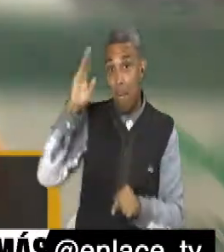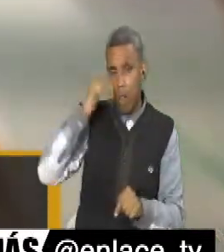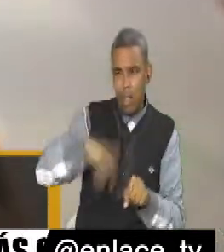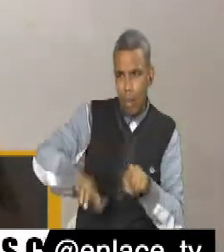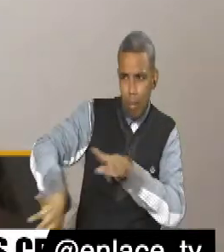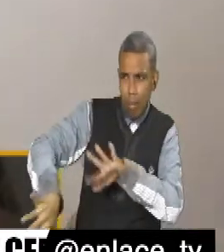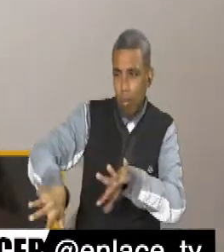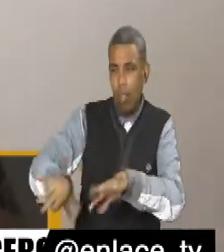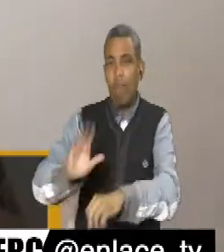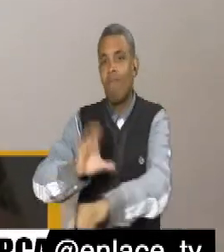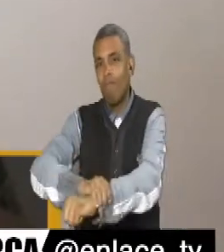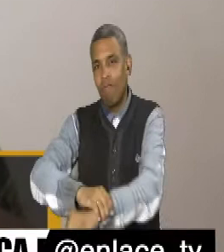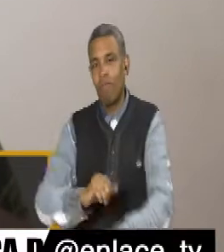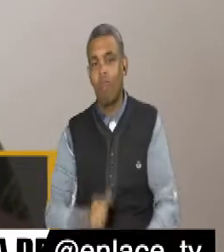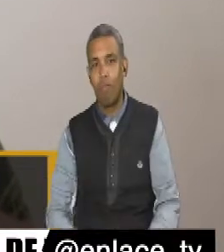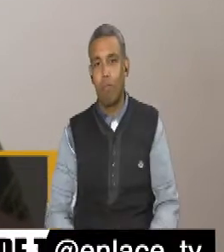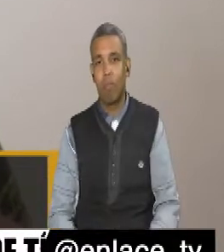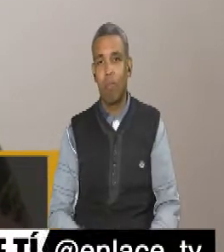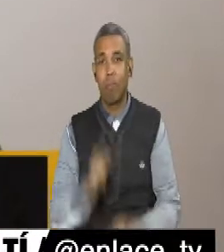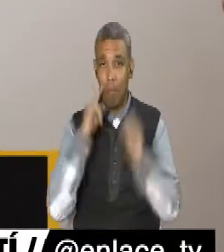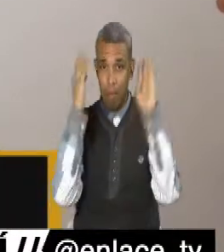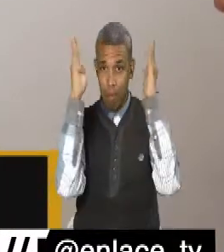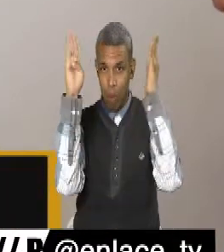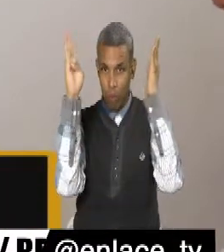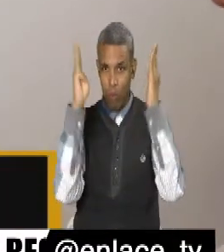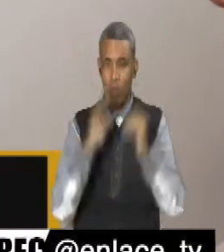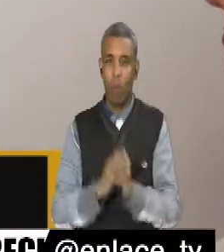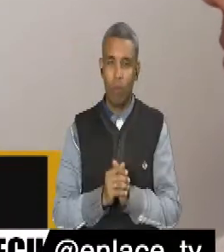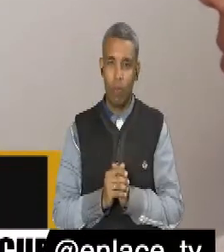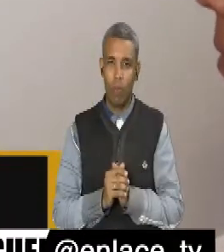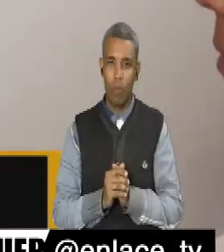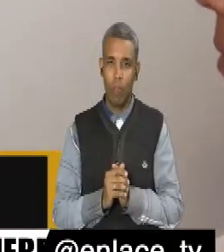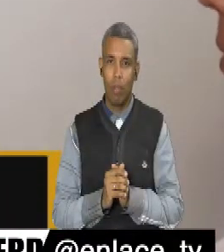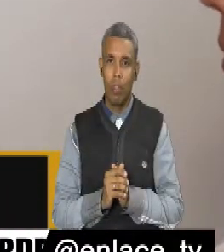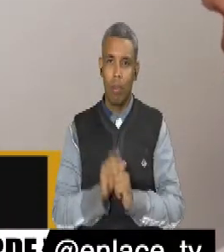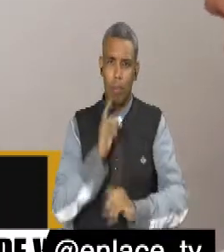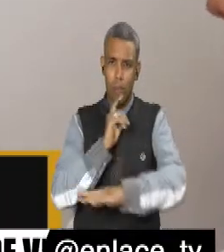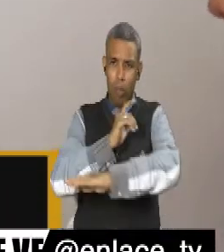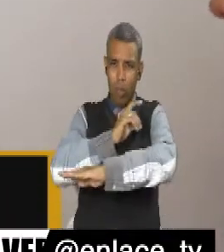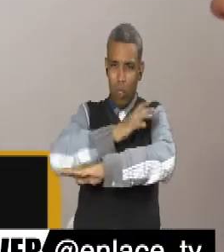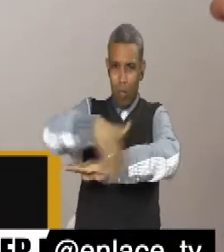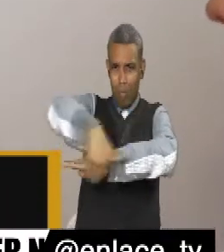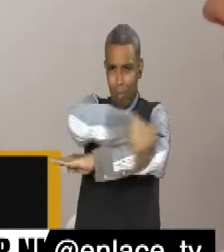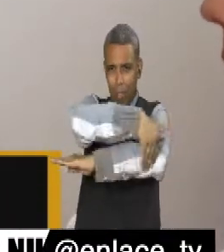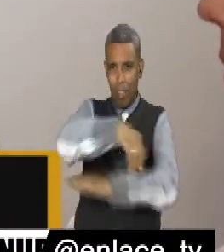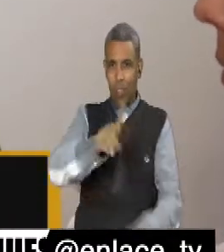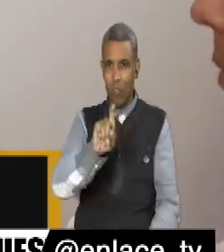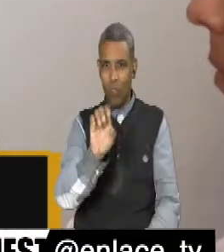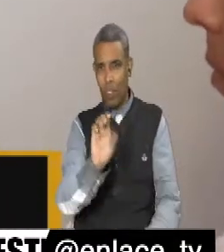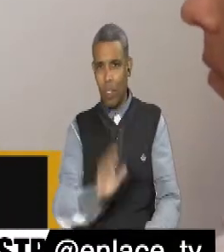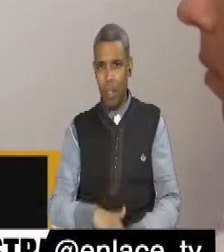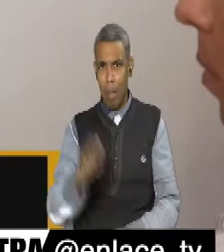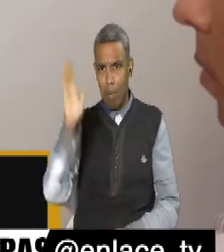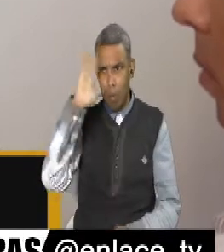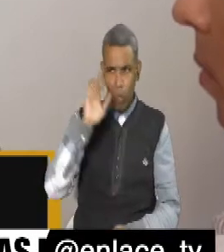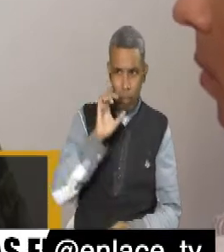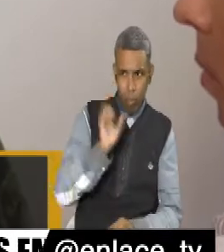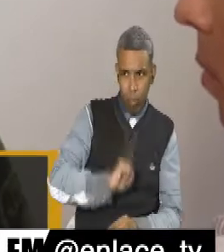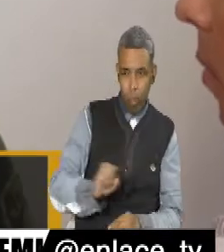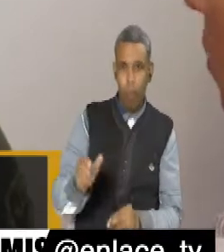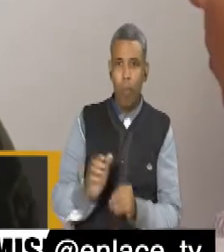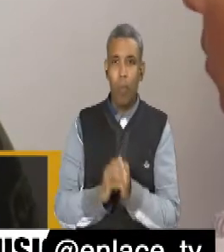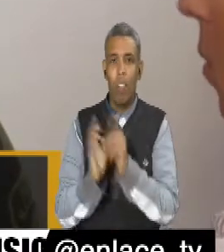delito. Ya de vigilancia en el barrio El Boston, por la 60, encuentran a una pareja